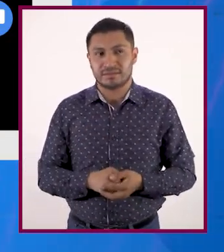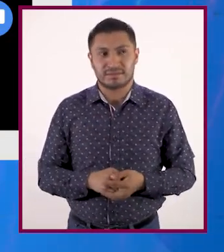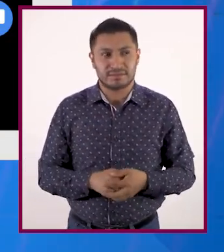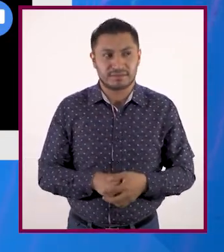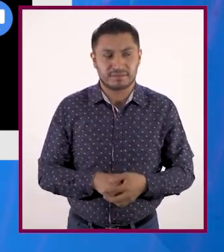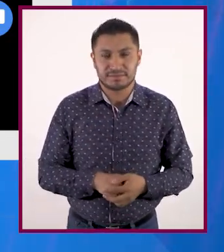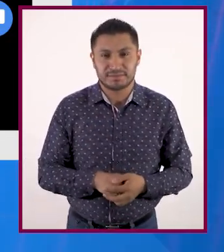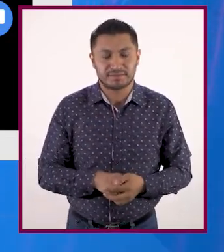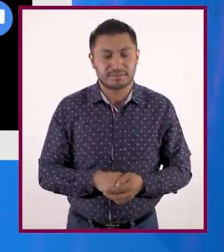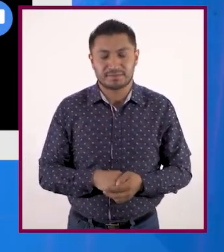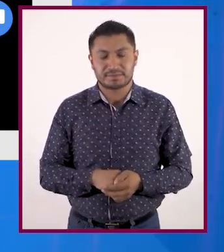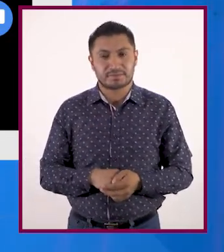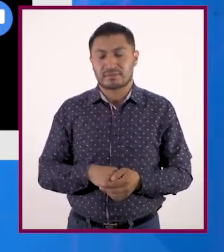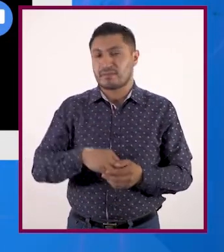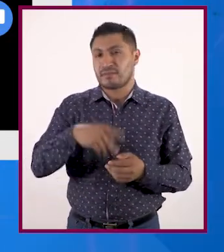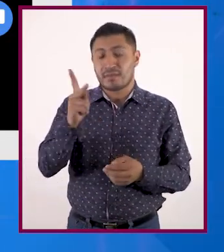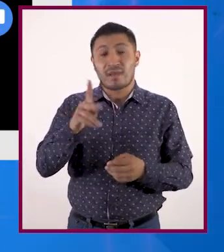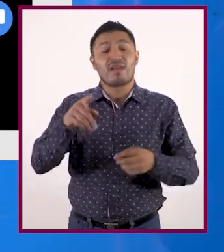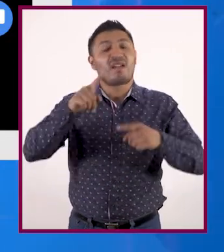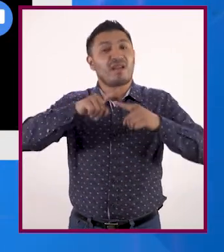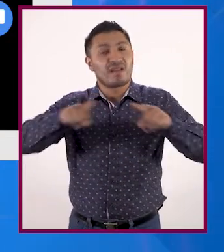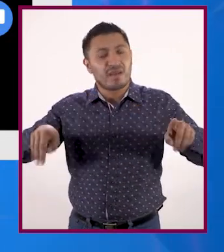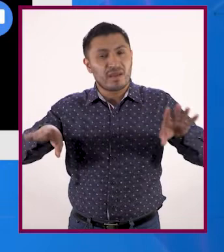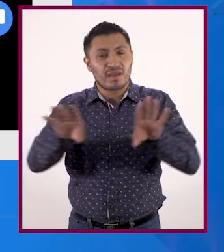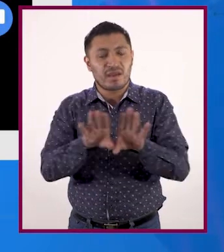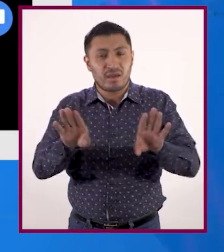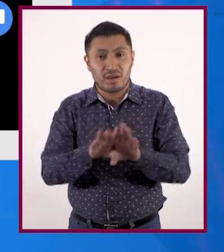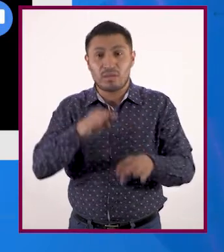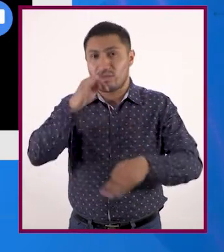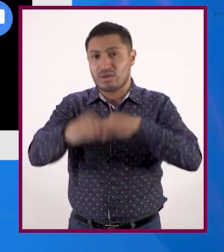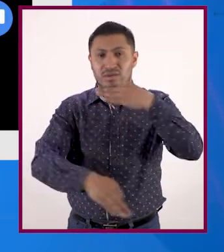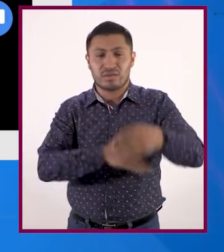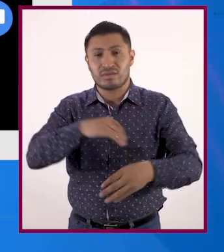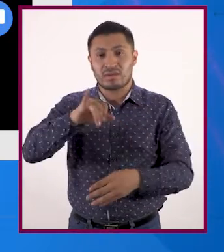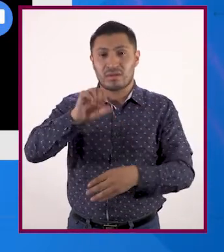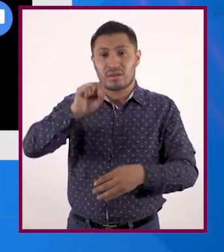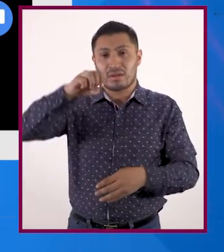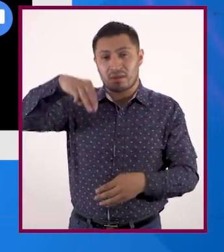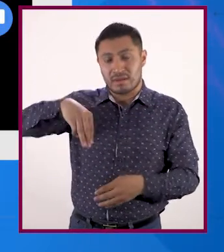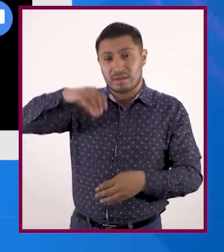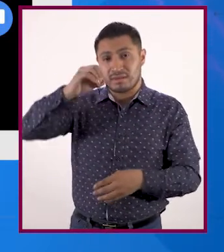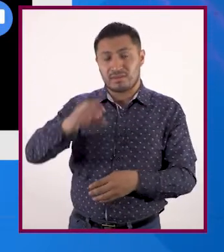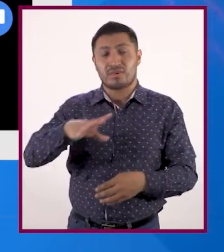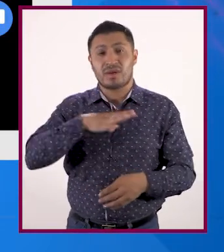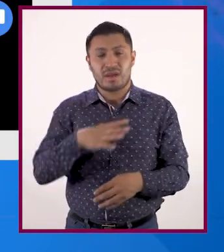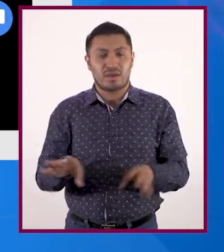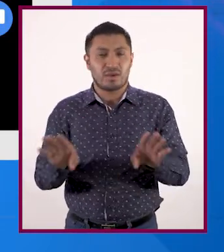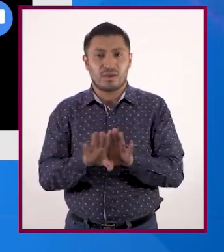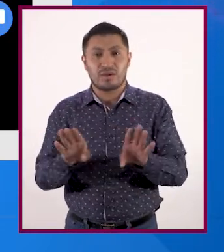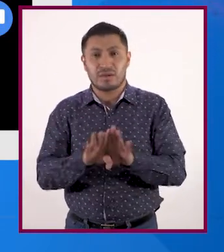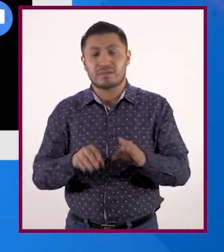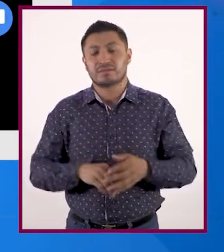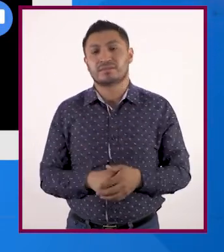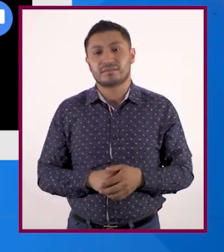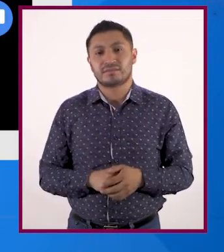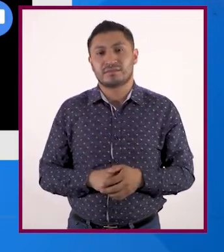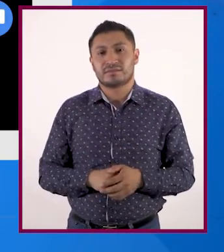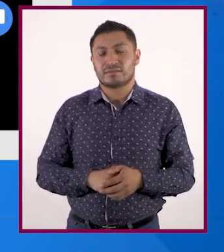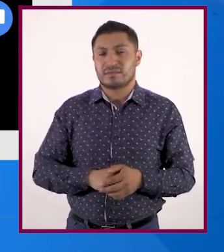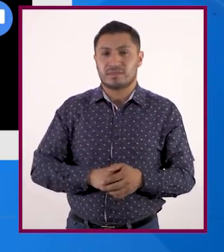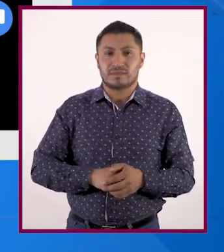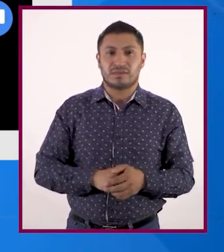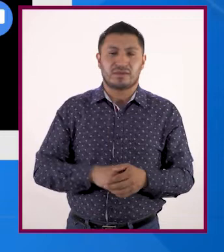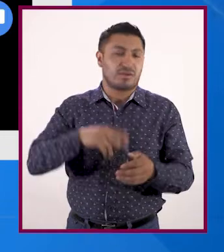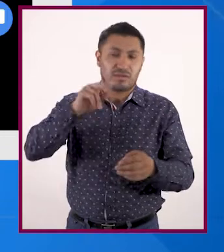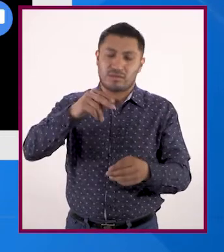básicamente las diferencias son precisamente todos los términos ismo radican ya en las vertientes intolerantes